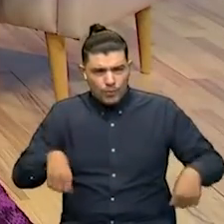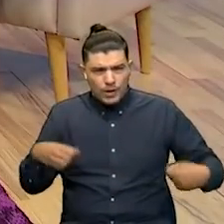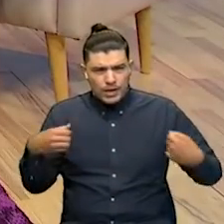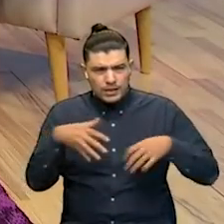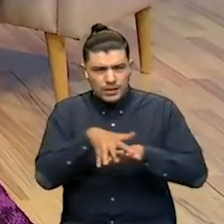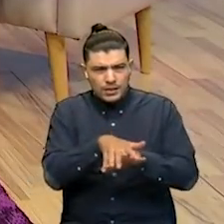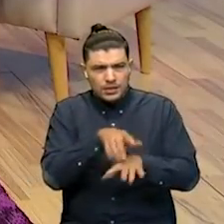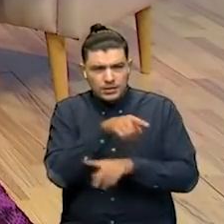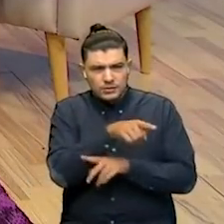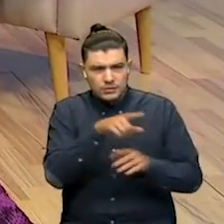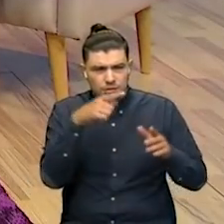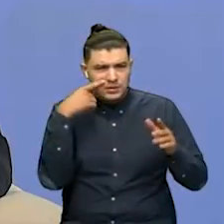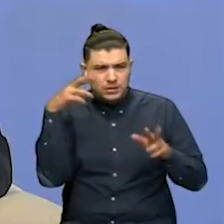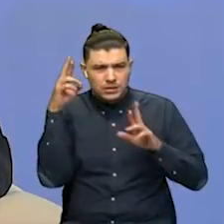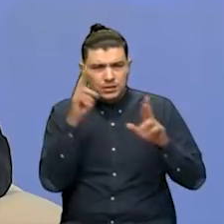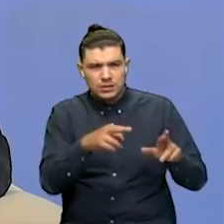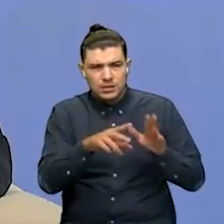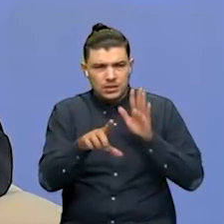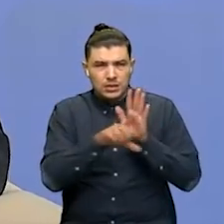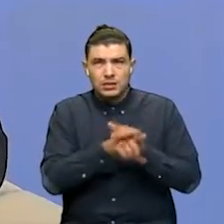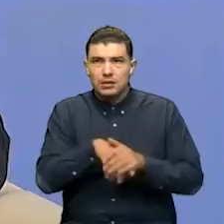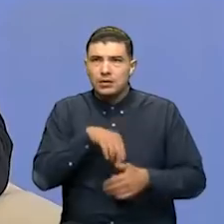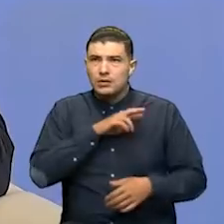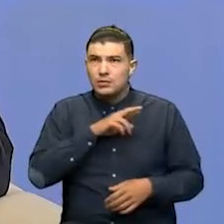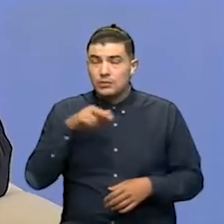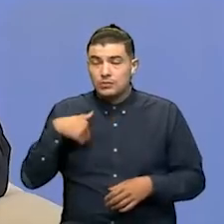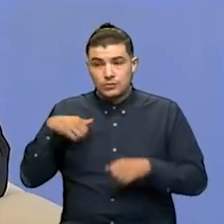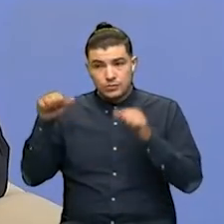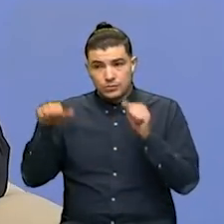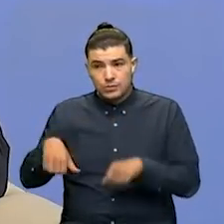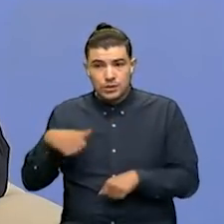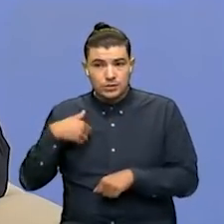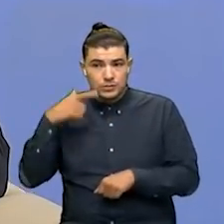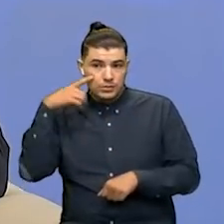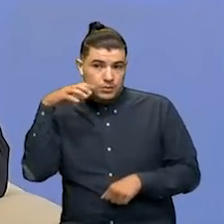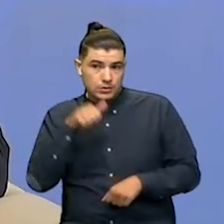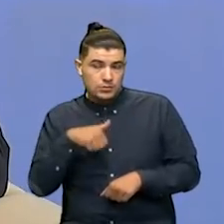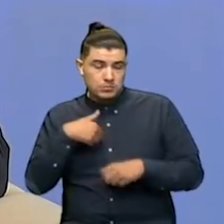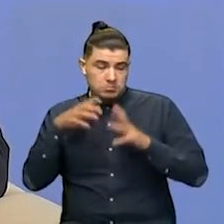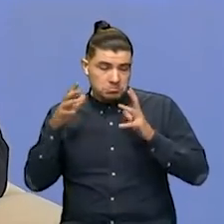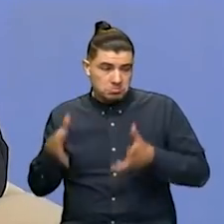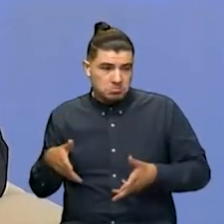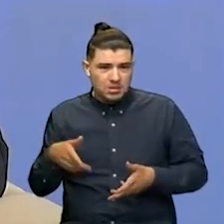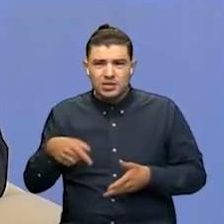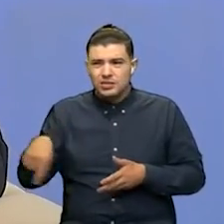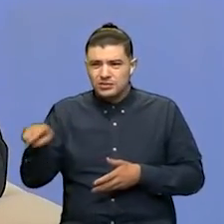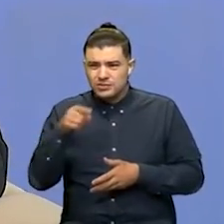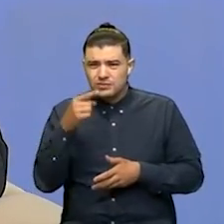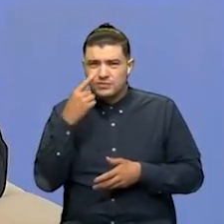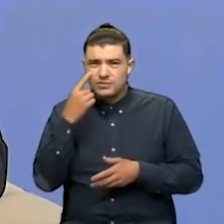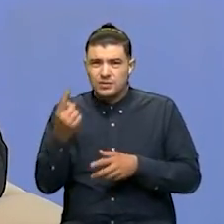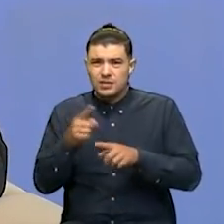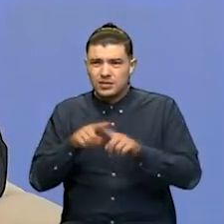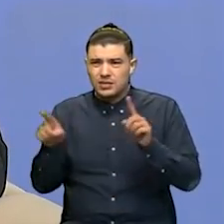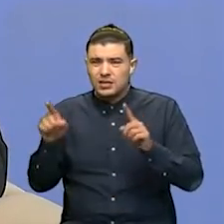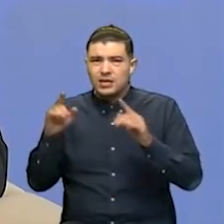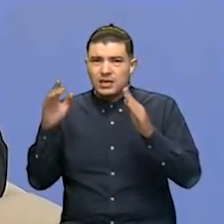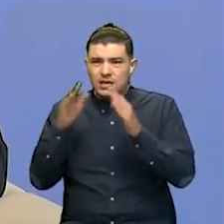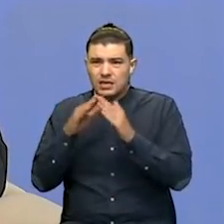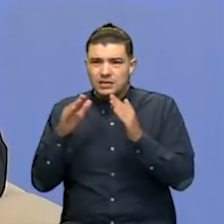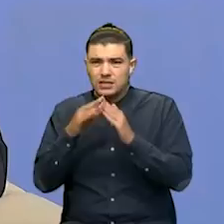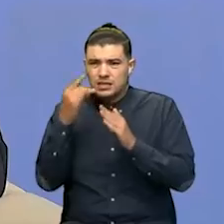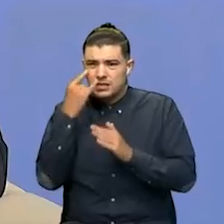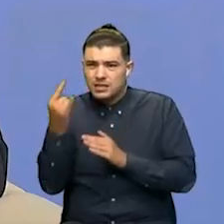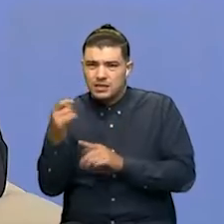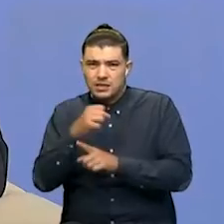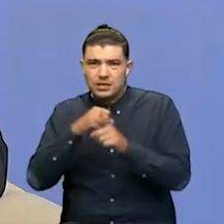tema donde se llega a legalizar el asentamiento? ¿Qué es lo que nosotros, pues, podría yo de pronto deducir? Que como son intereses, son viviendas de interés